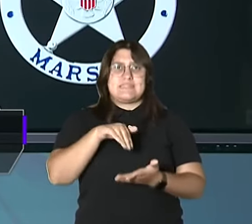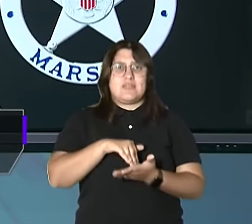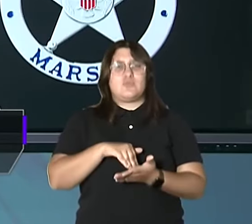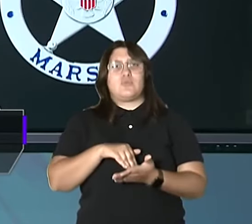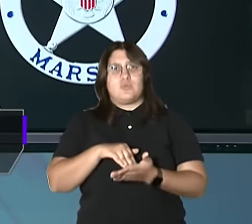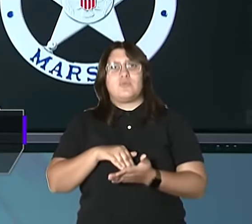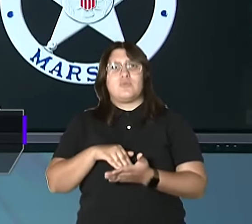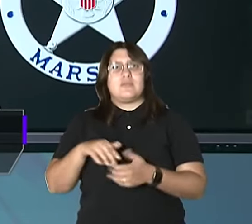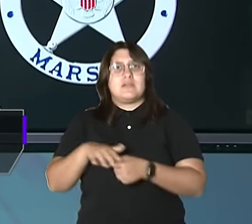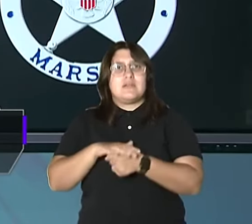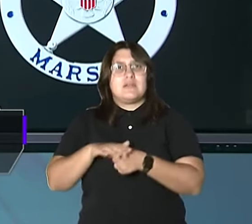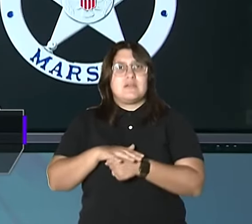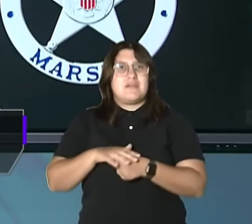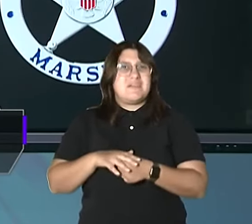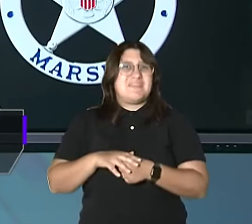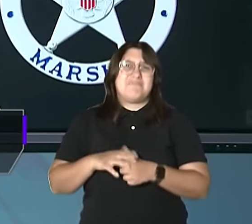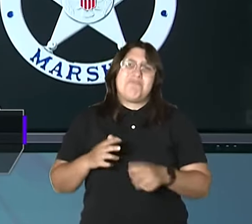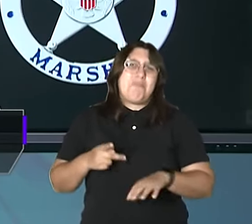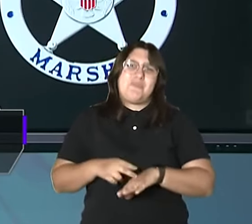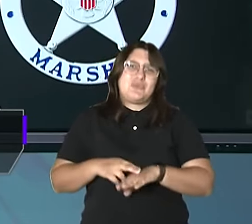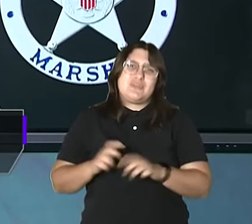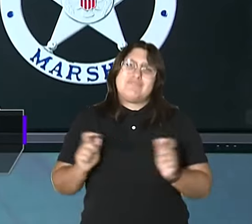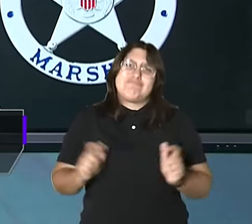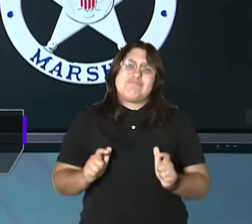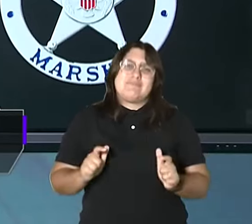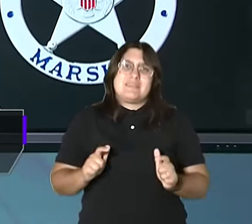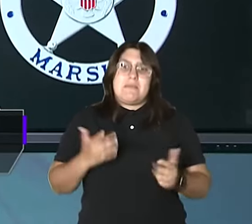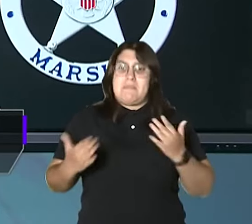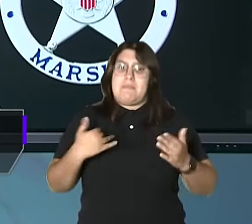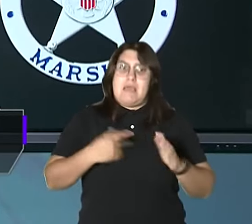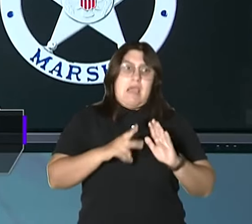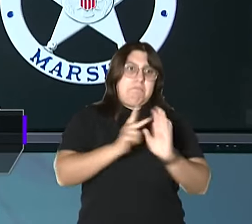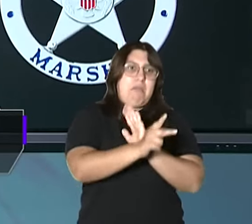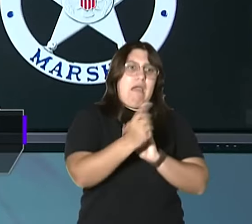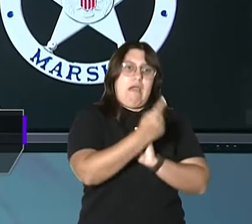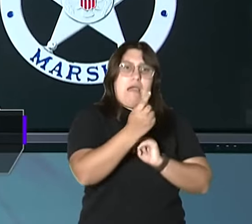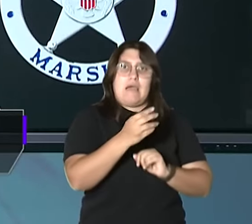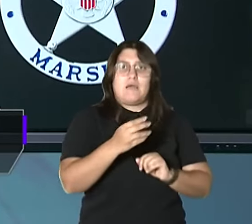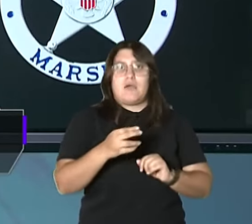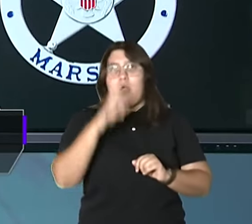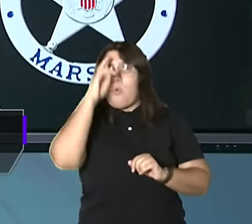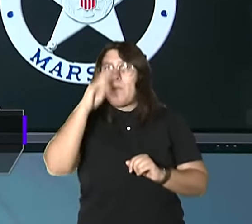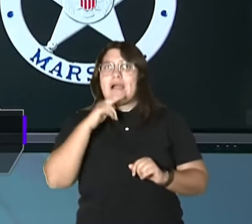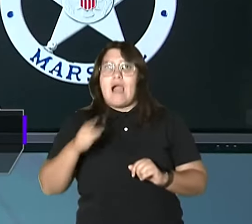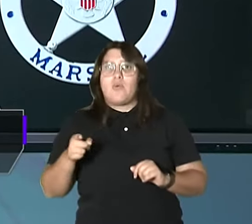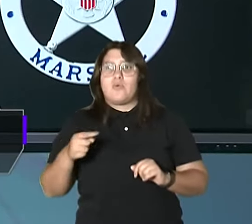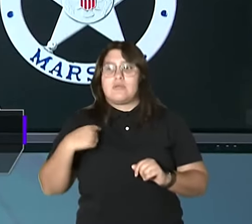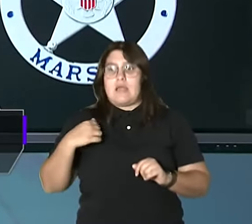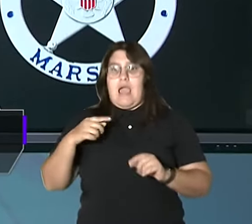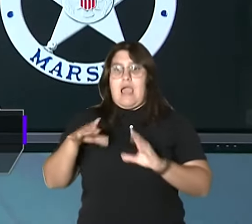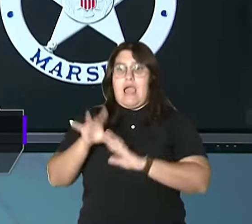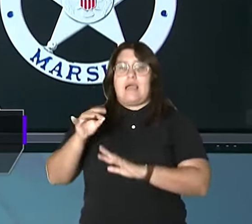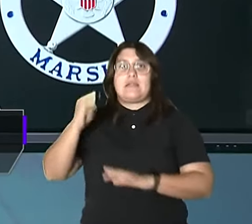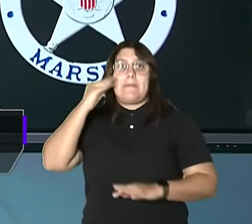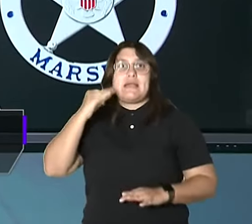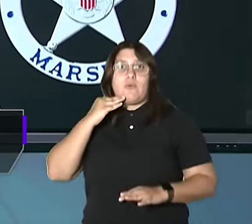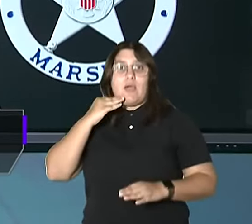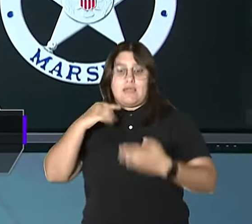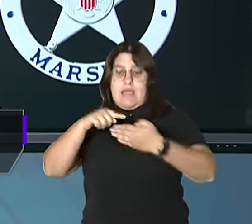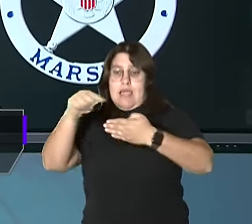Naranjito Comerío pero Puerto Rico es bien pequeño ya ha pasado que si la persona cometió el delito o es de la zona de humacao aparece por allá por mayag que es el otro lado de la